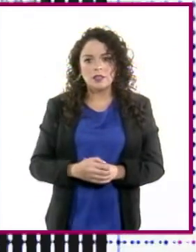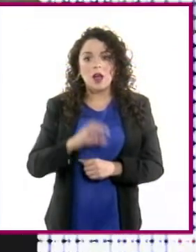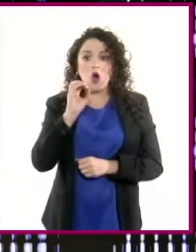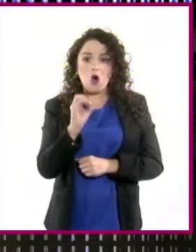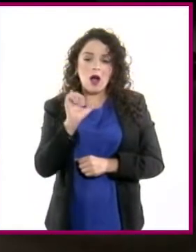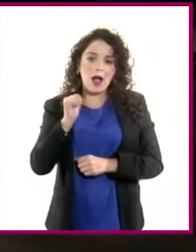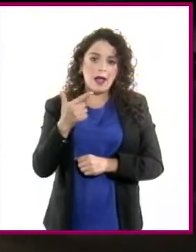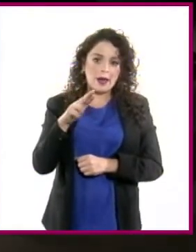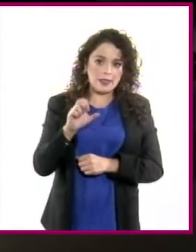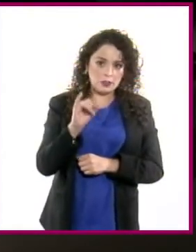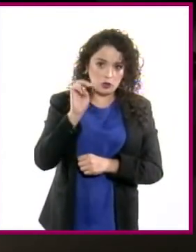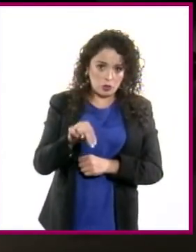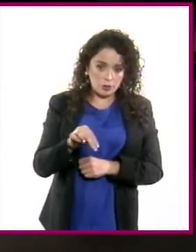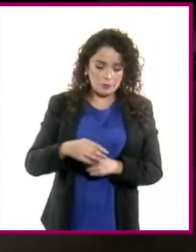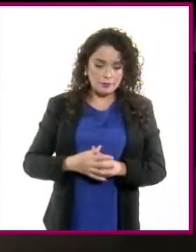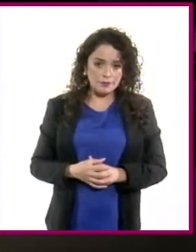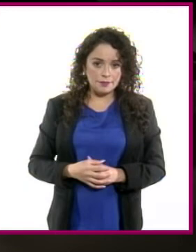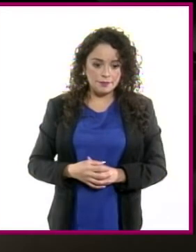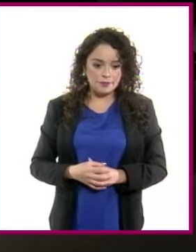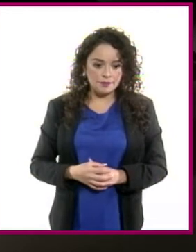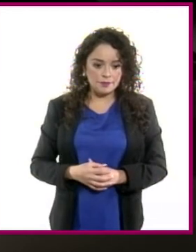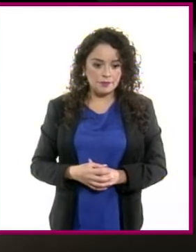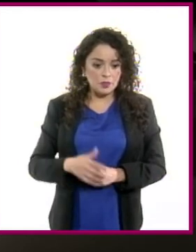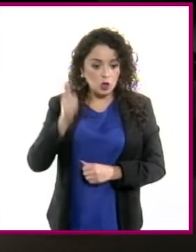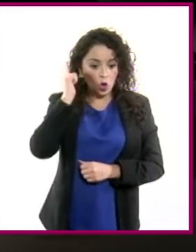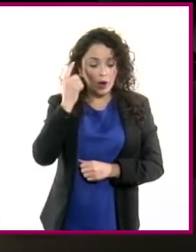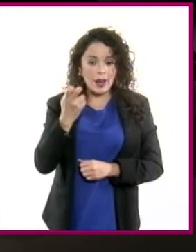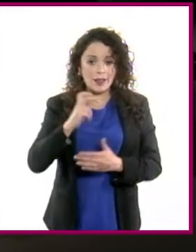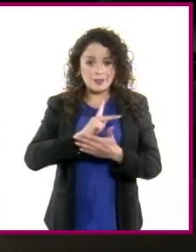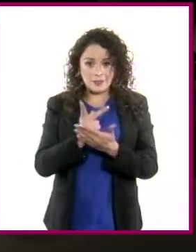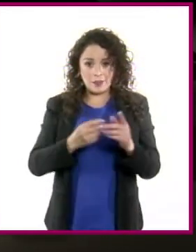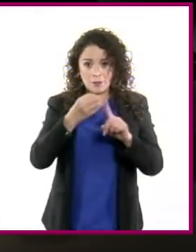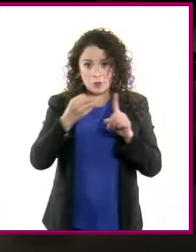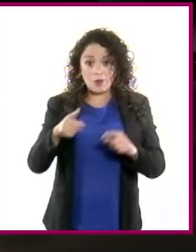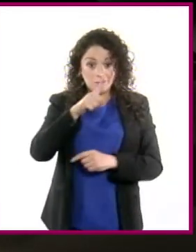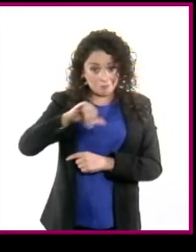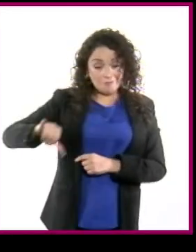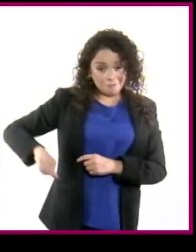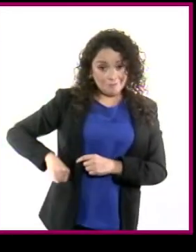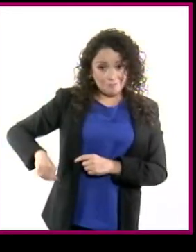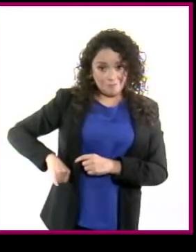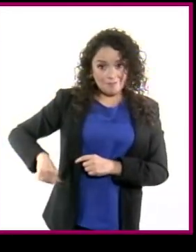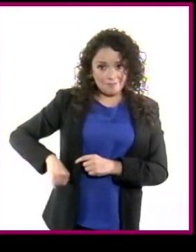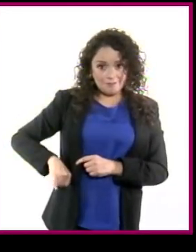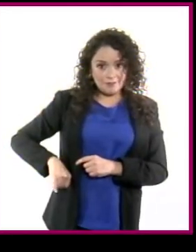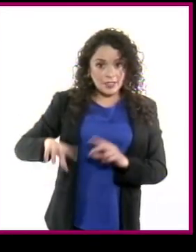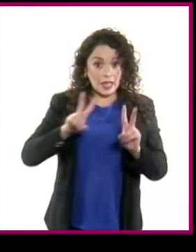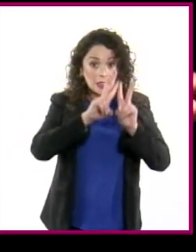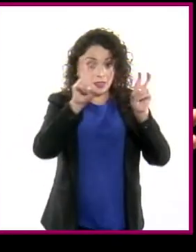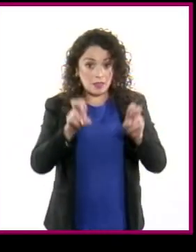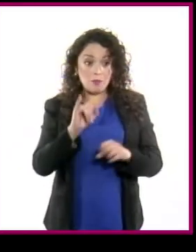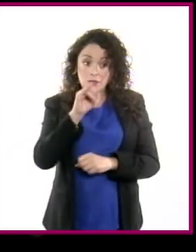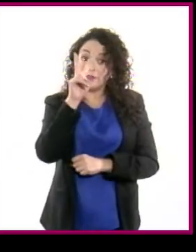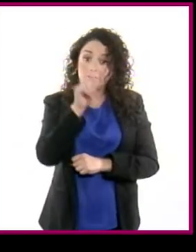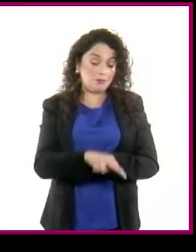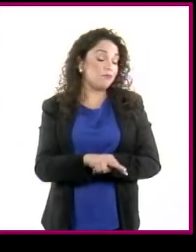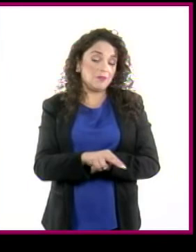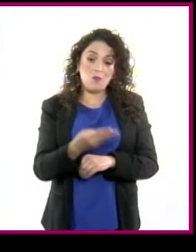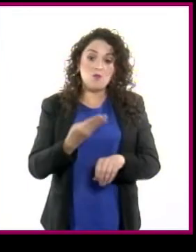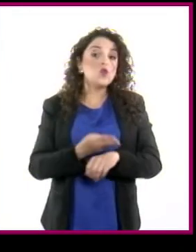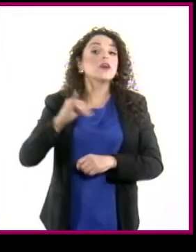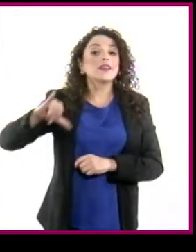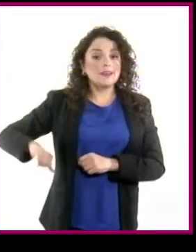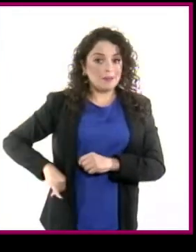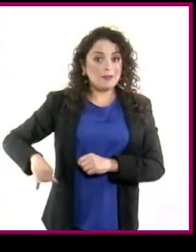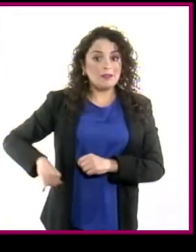agresión. Espero que nuestro programa de hoy te haya parecido interesante. El tema lo es, sin duda, además